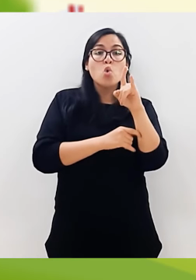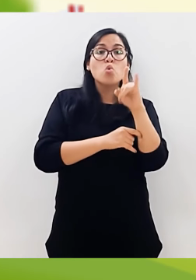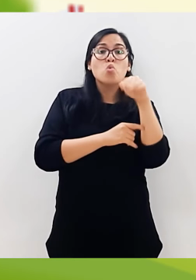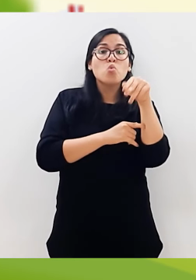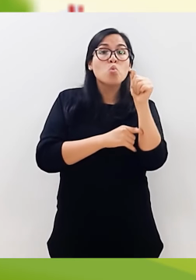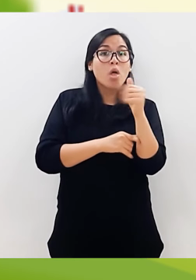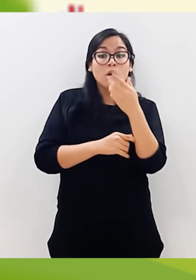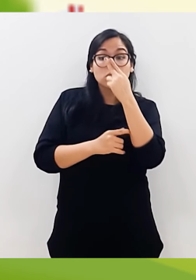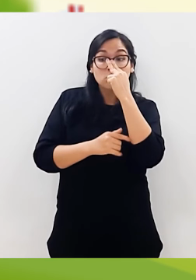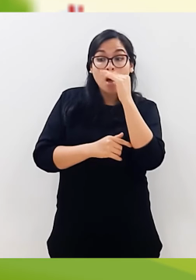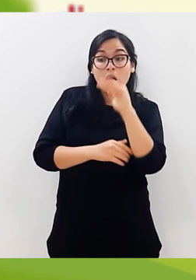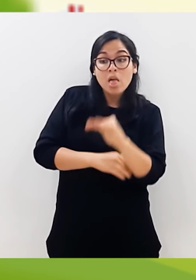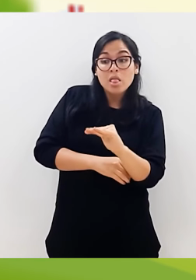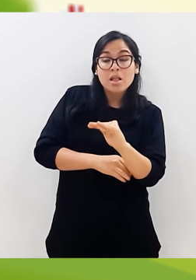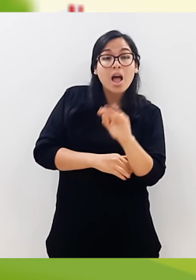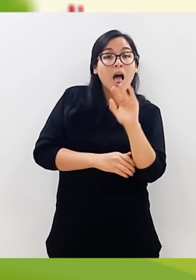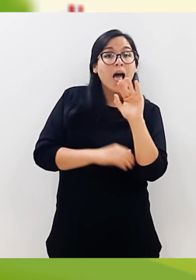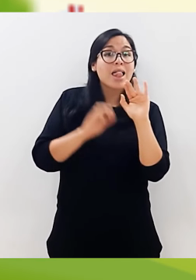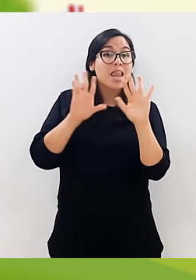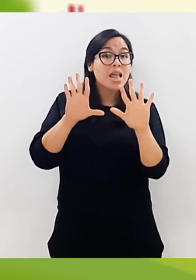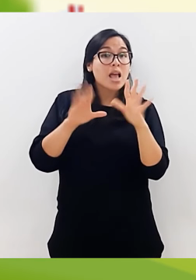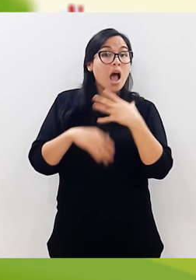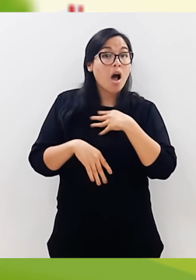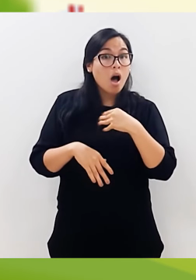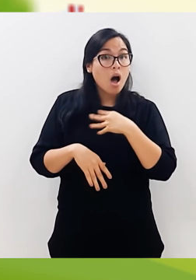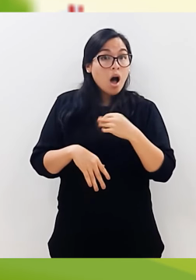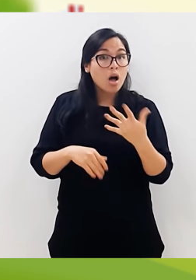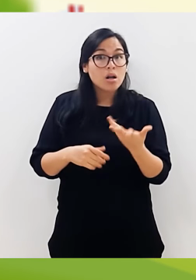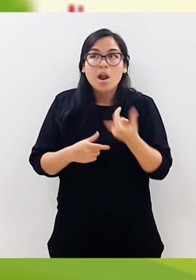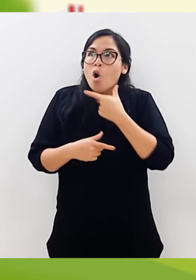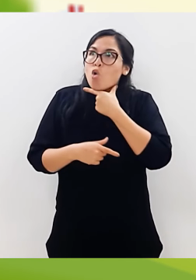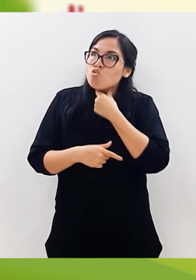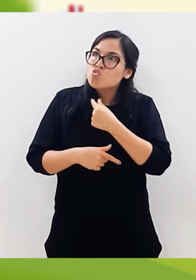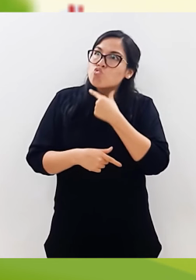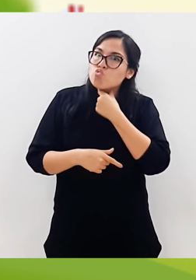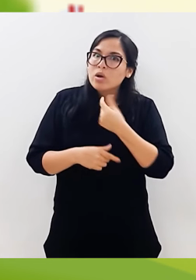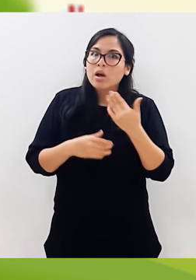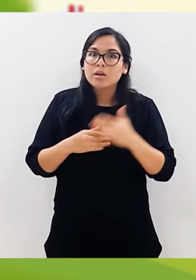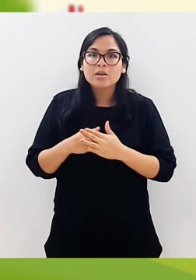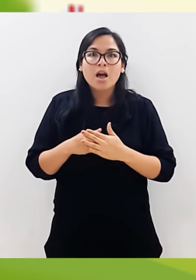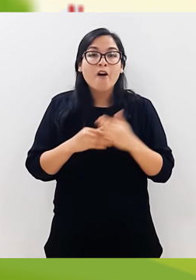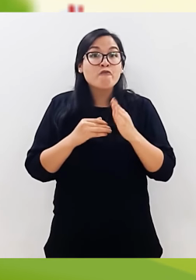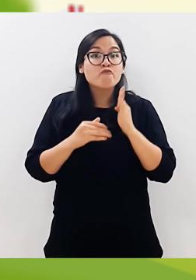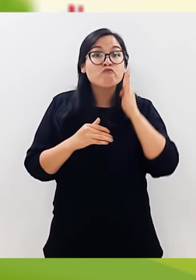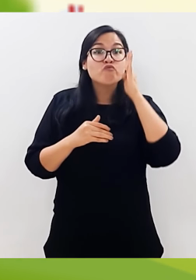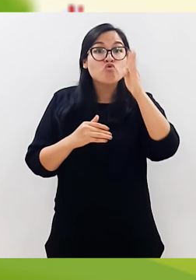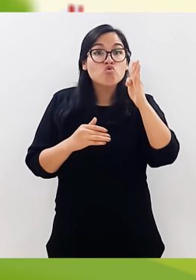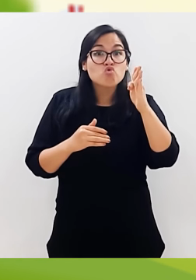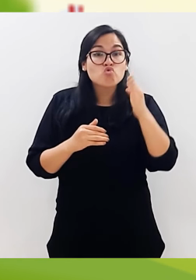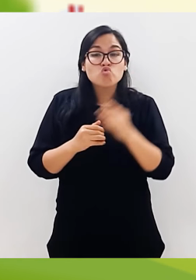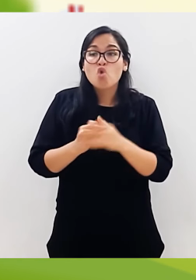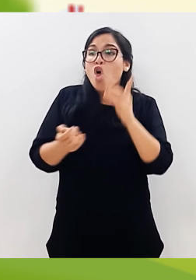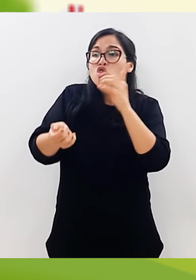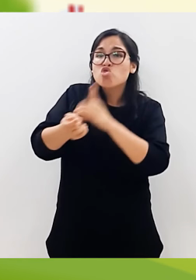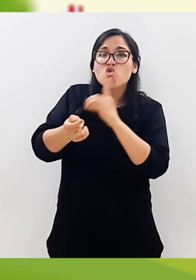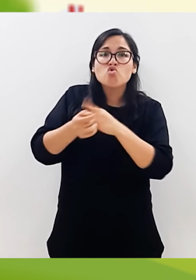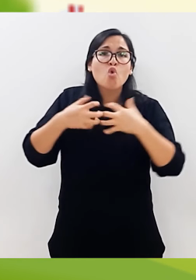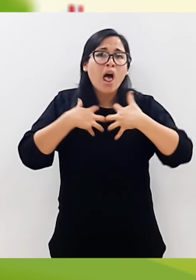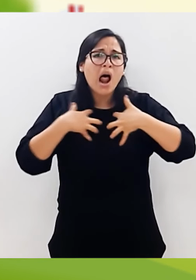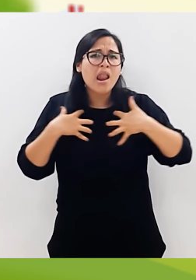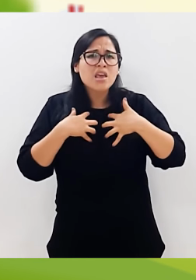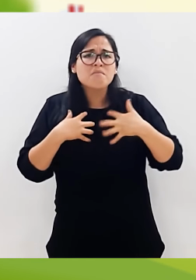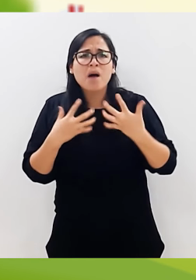Luna es una niña de 10 años. Le encantaría ser veterinaria, ya que